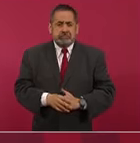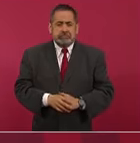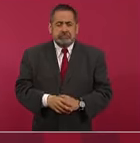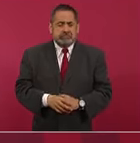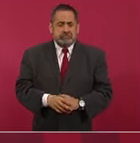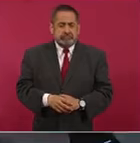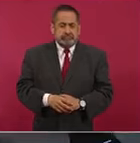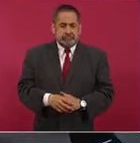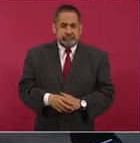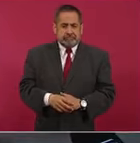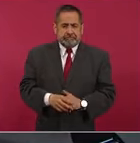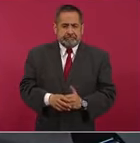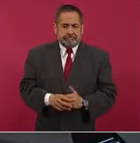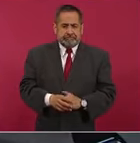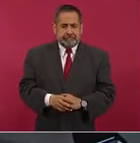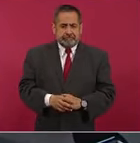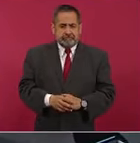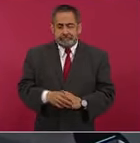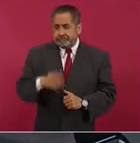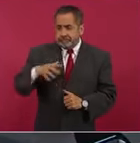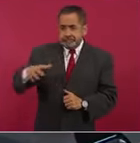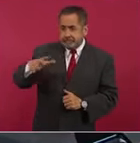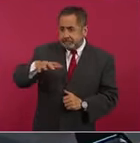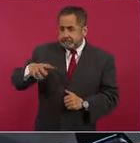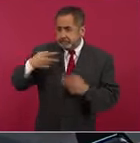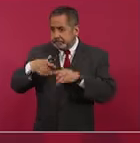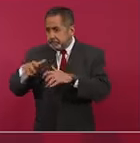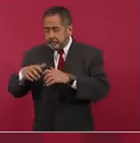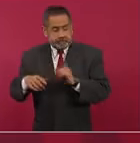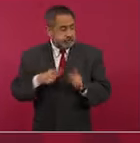¿Le tienen respeto al pueblo?